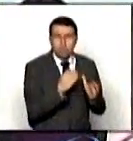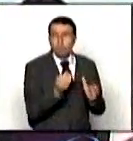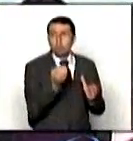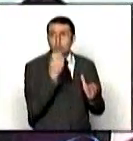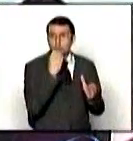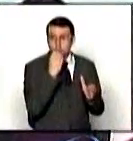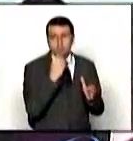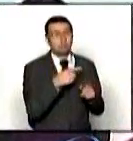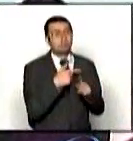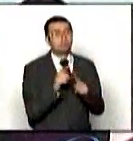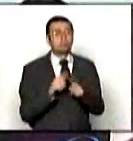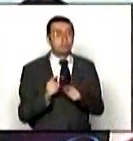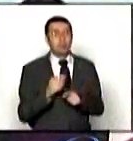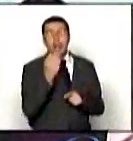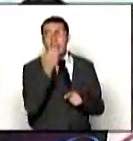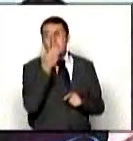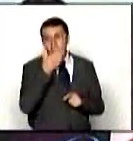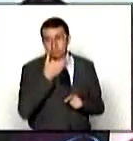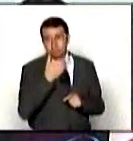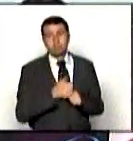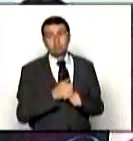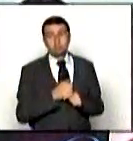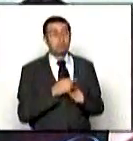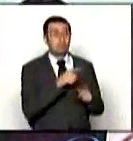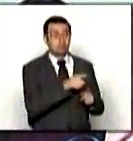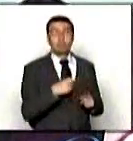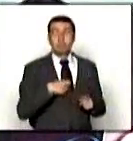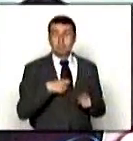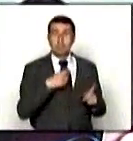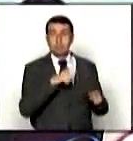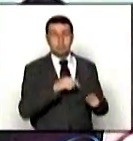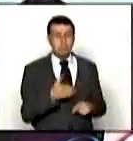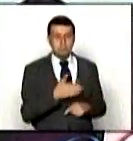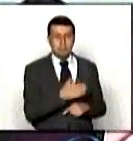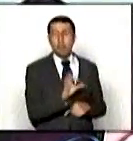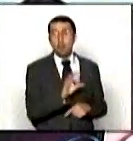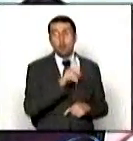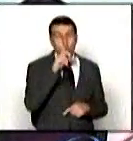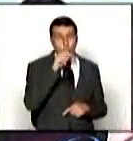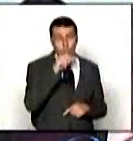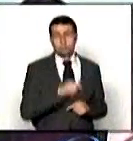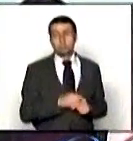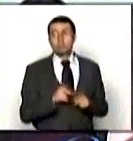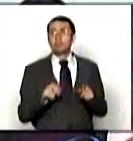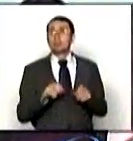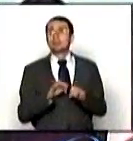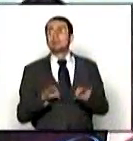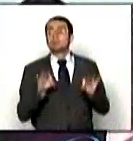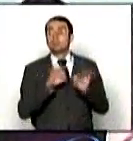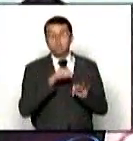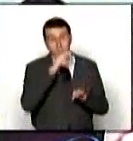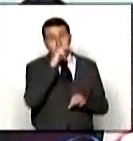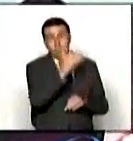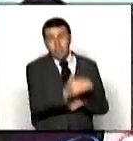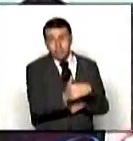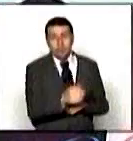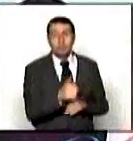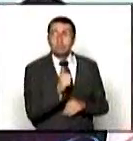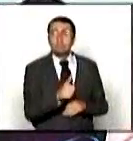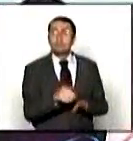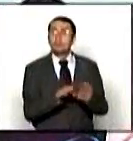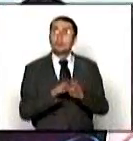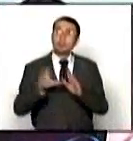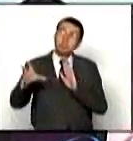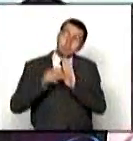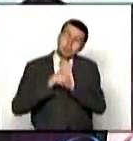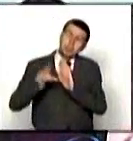varios colores, que tengan unos 2 o 3 colores, y de proteína. Y el principal llamado es que ustedes tienen que darse cuenta que los niños son imitadores. El